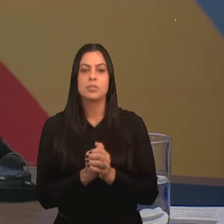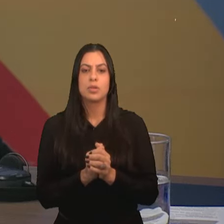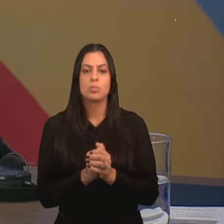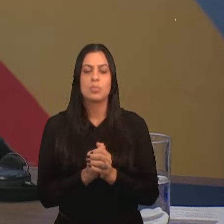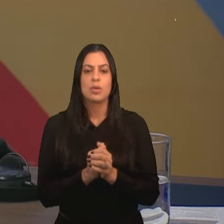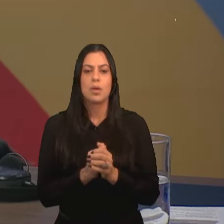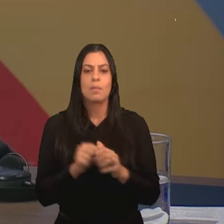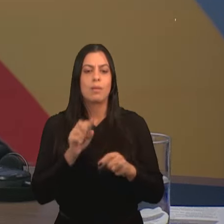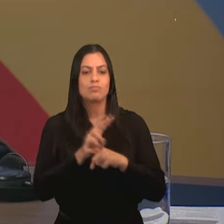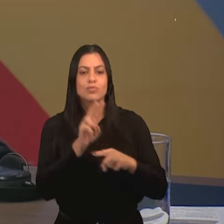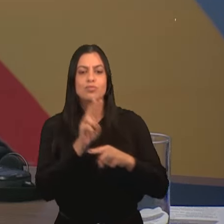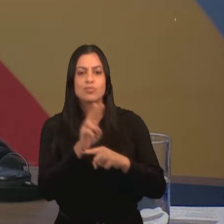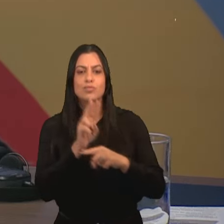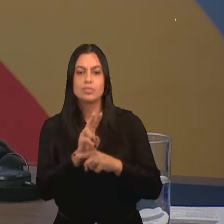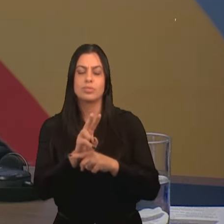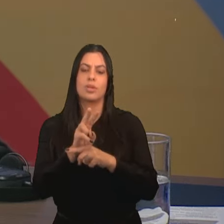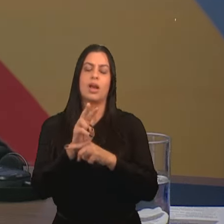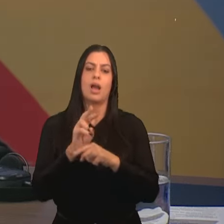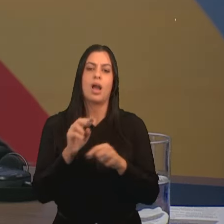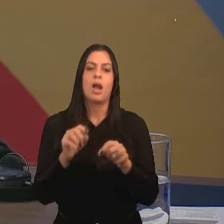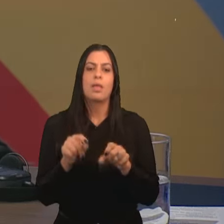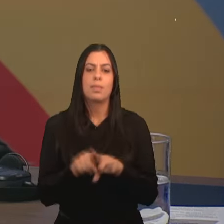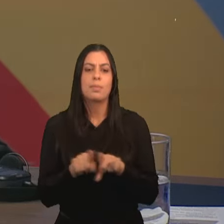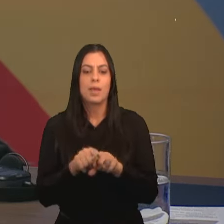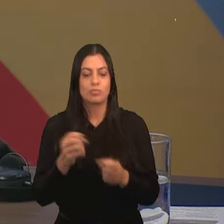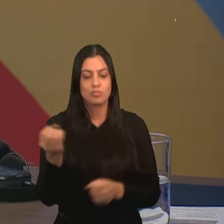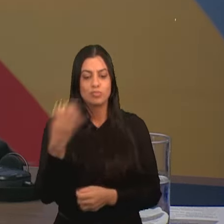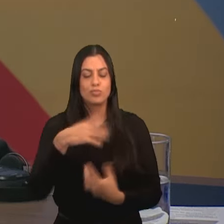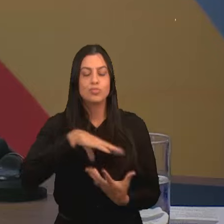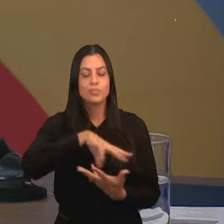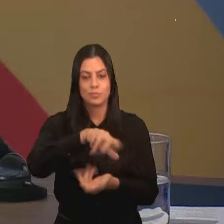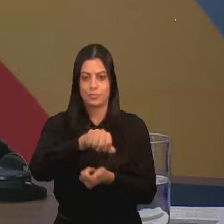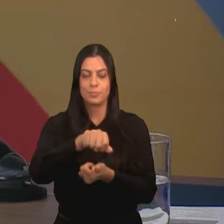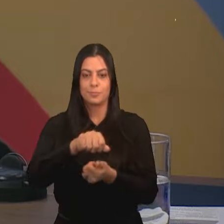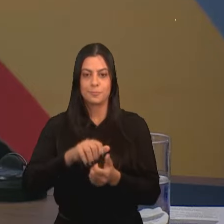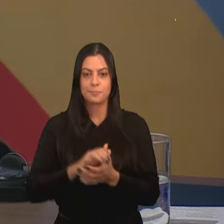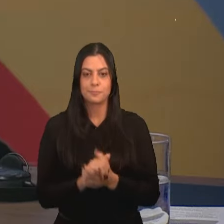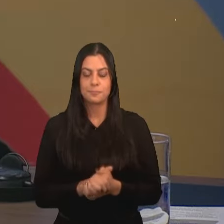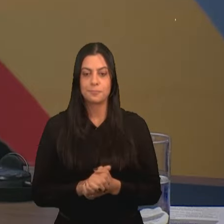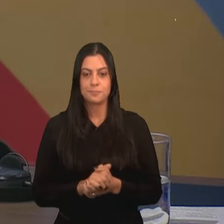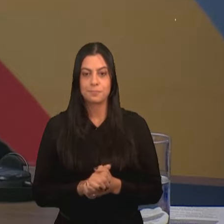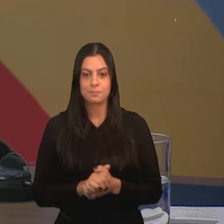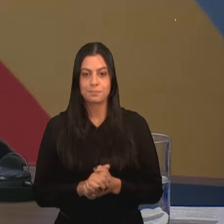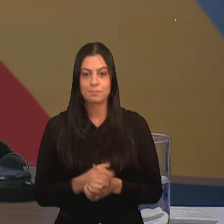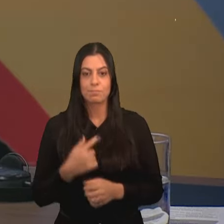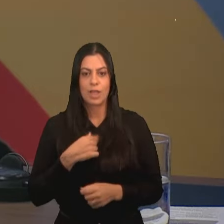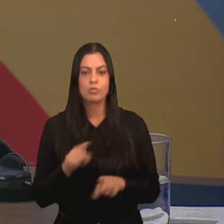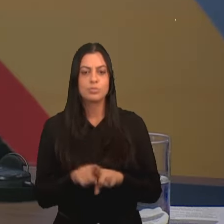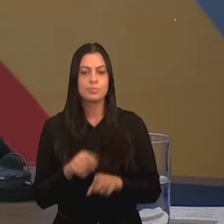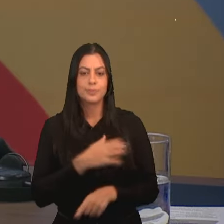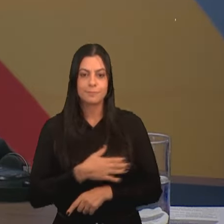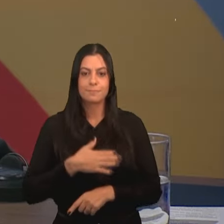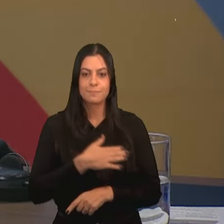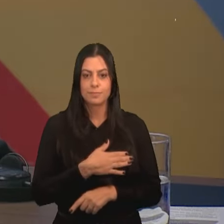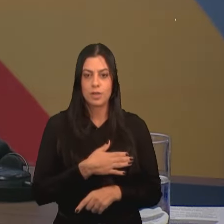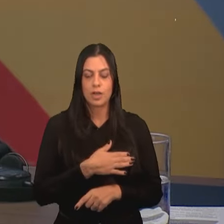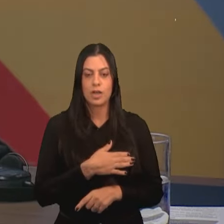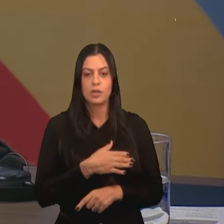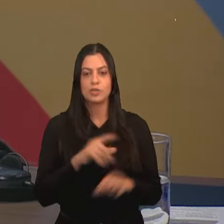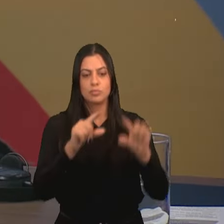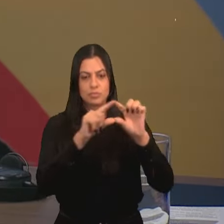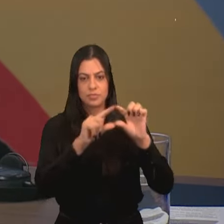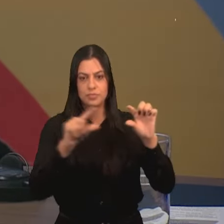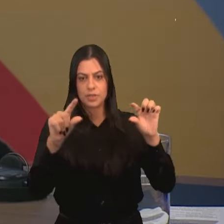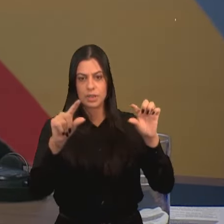el concepto adecuado a la libertad de expresión en este nuevo mundo? Y me gusta mucho una